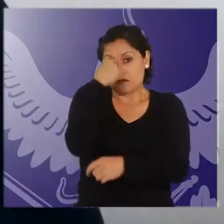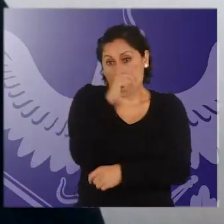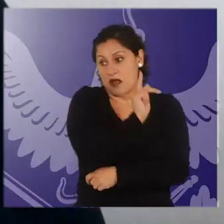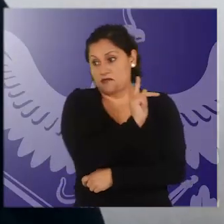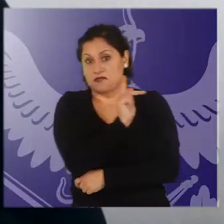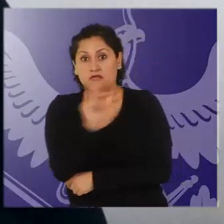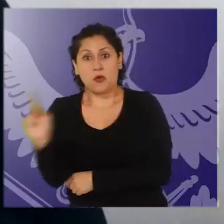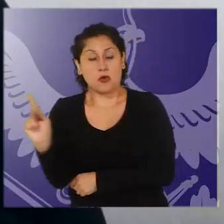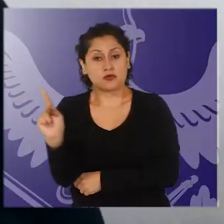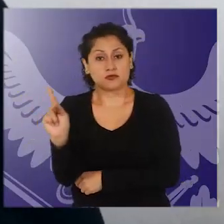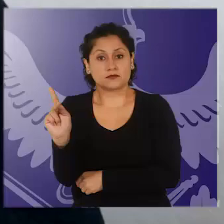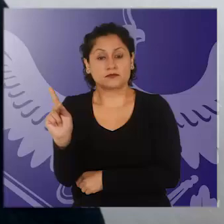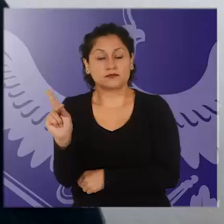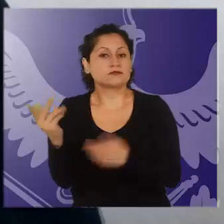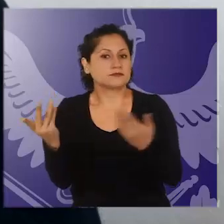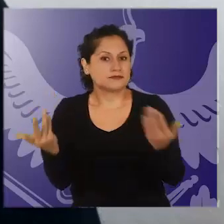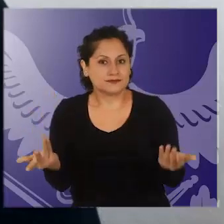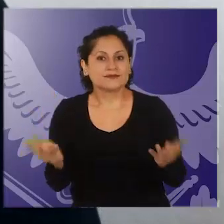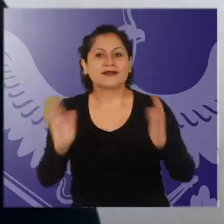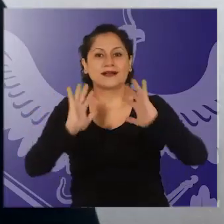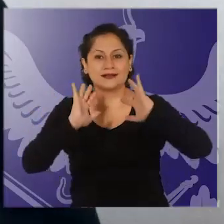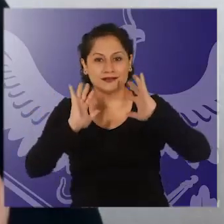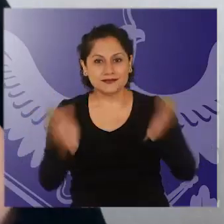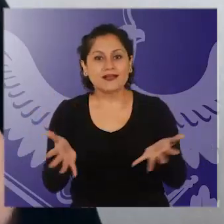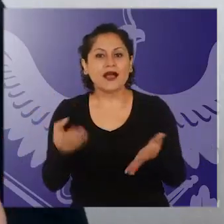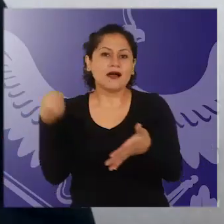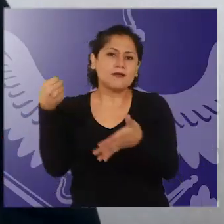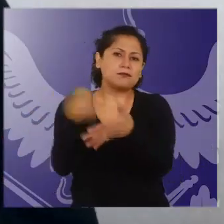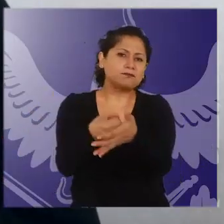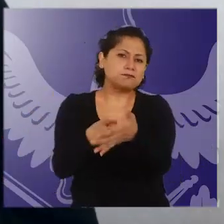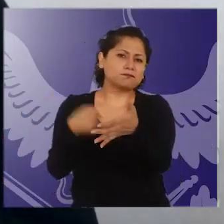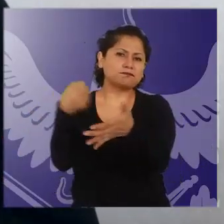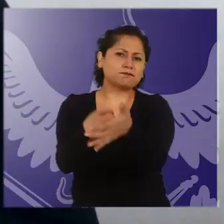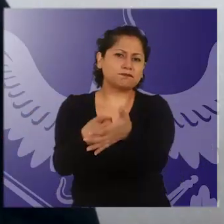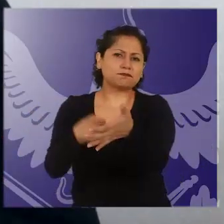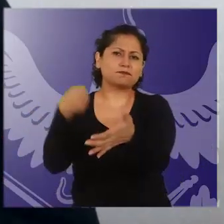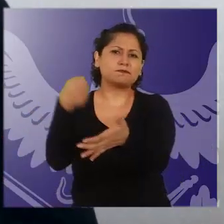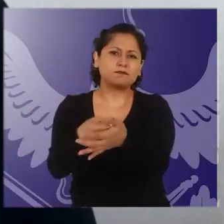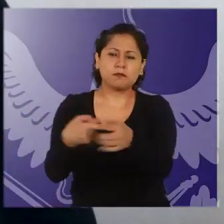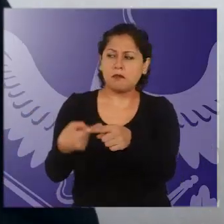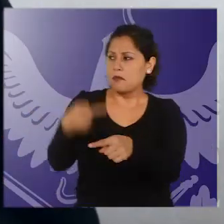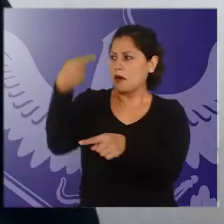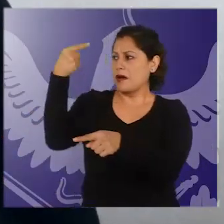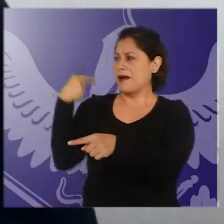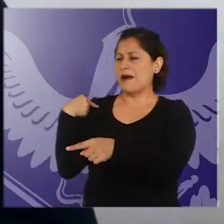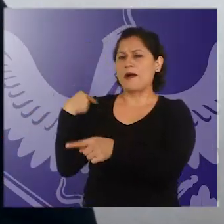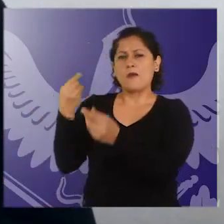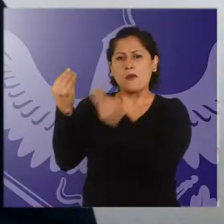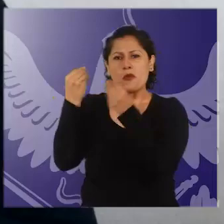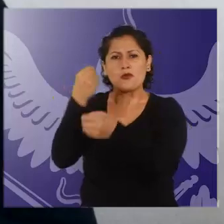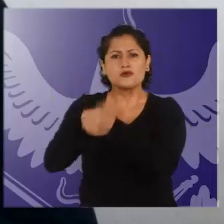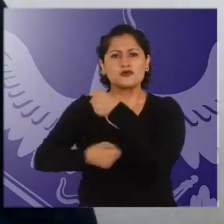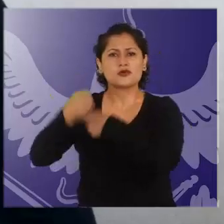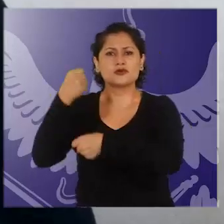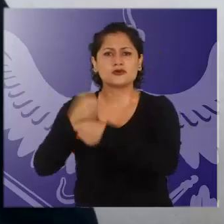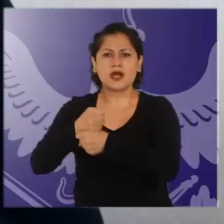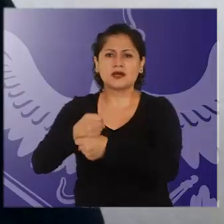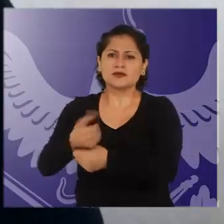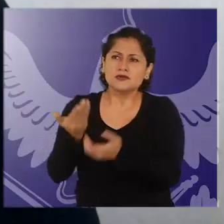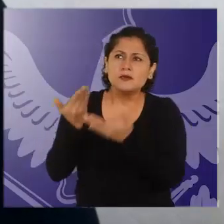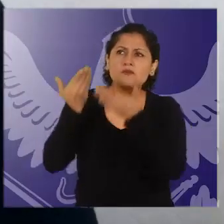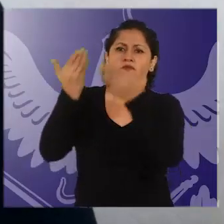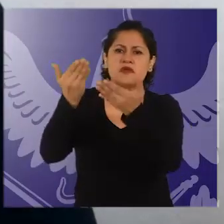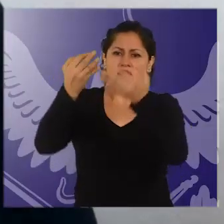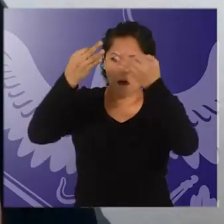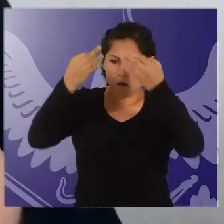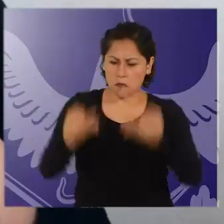Tener derechos plenos. Hay una lucha de cientos de años por conseguir